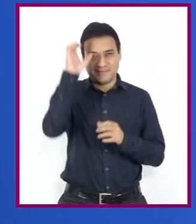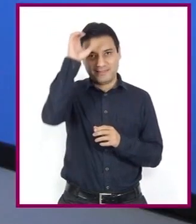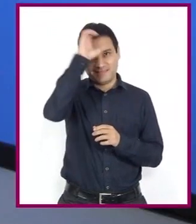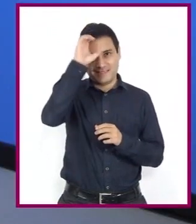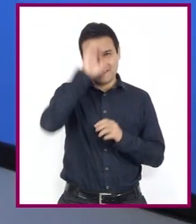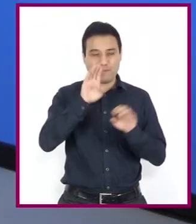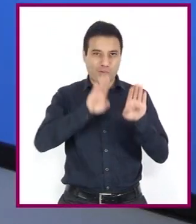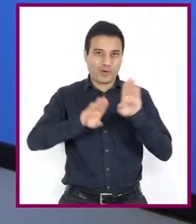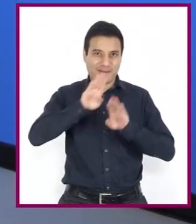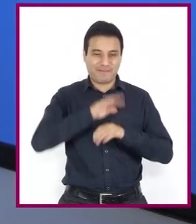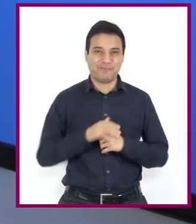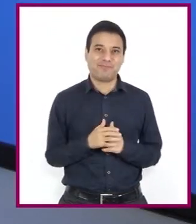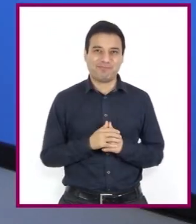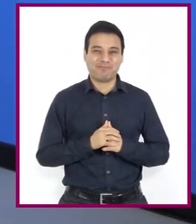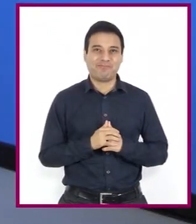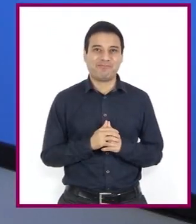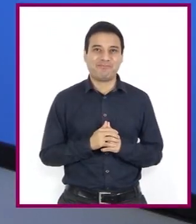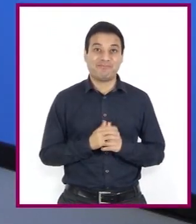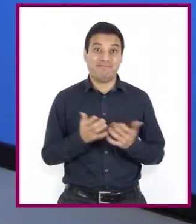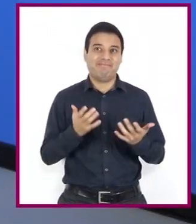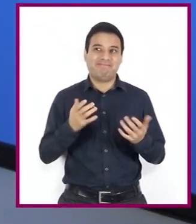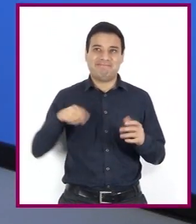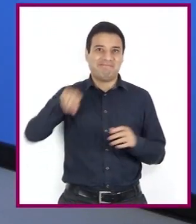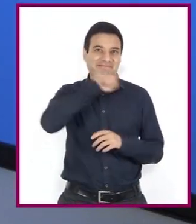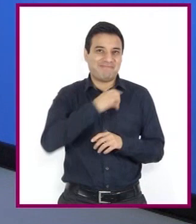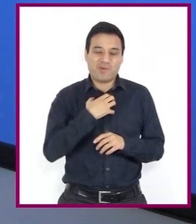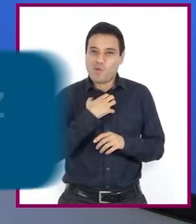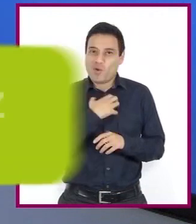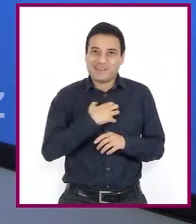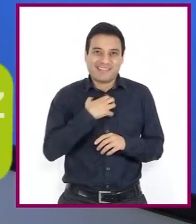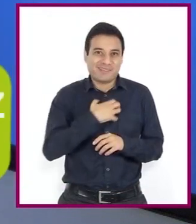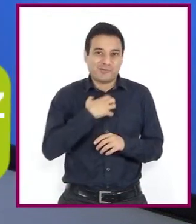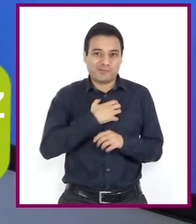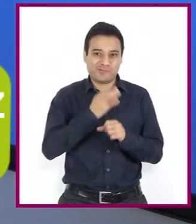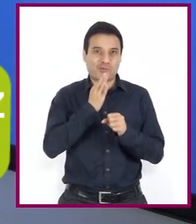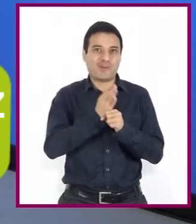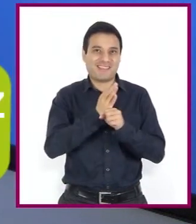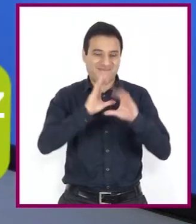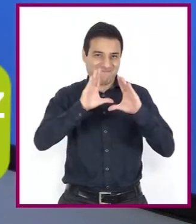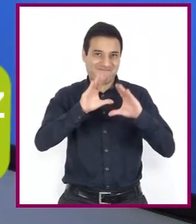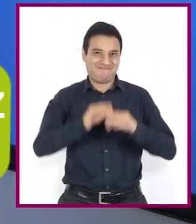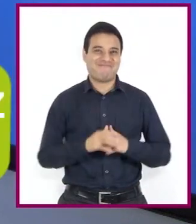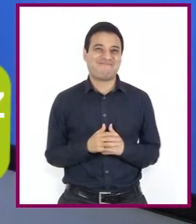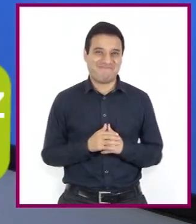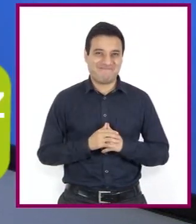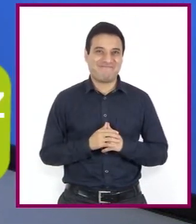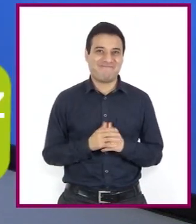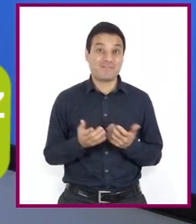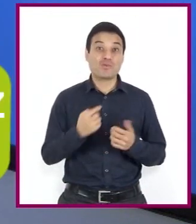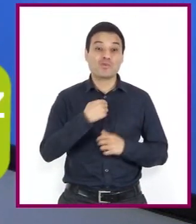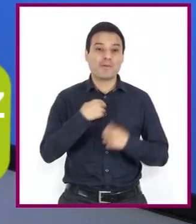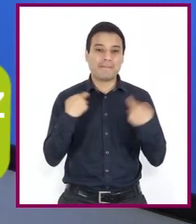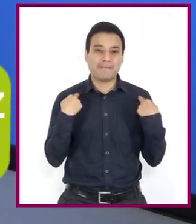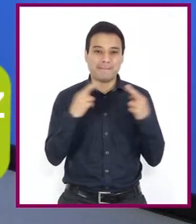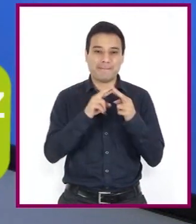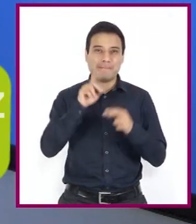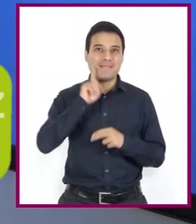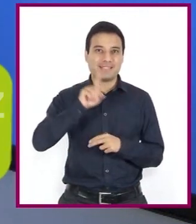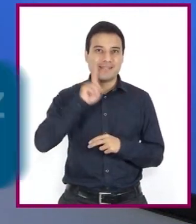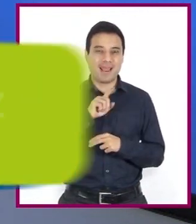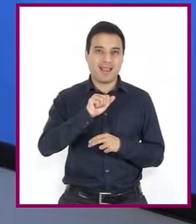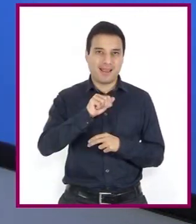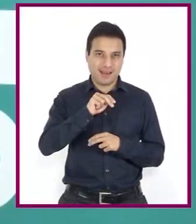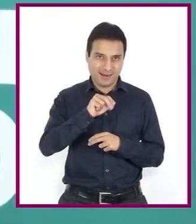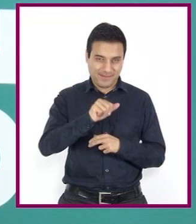Biología. Estamos muy contentos de compartir este espacio con ustedes. Soy la profesora Ana